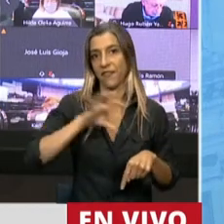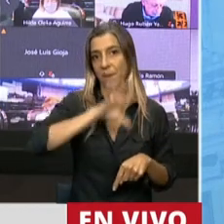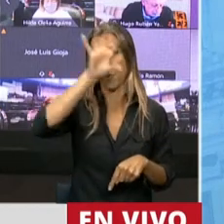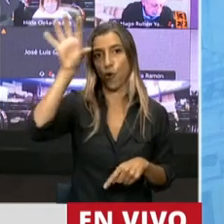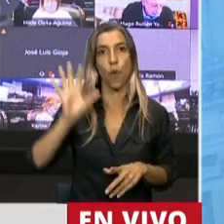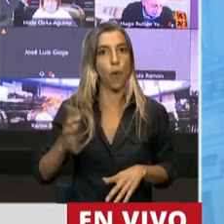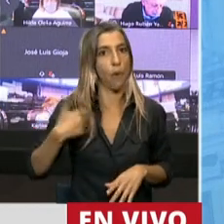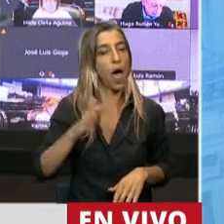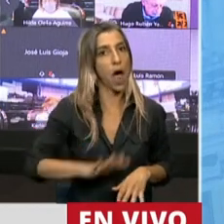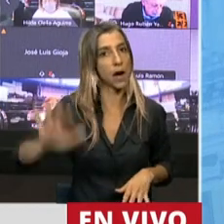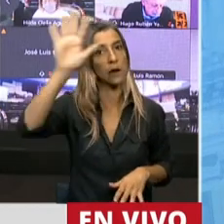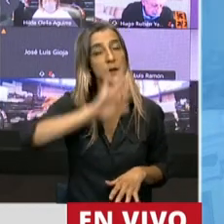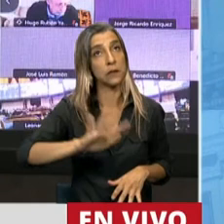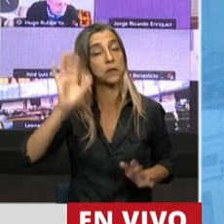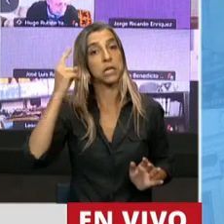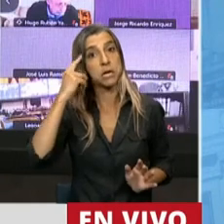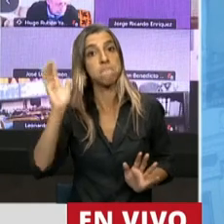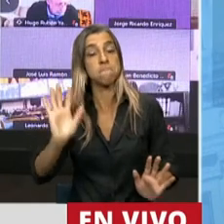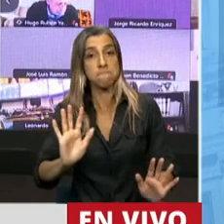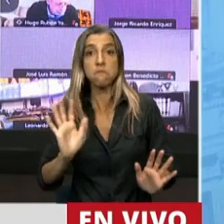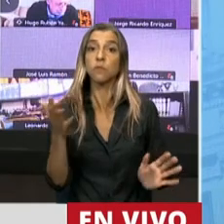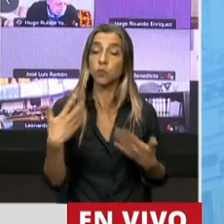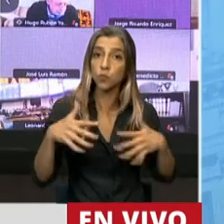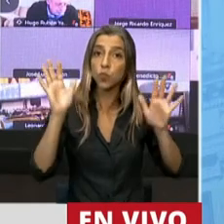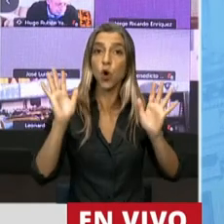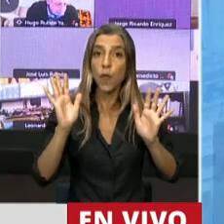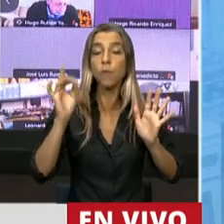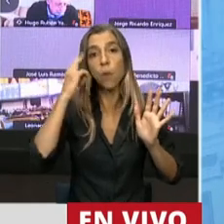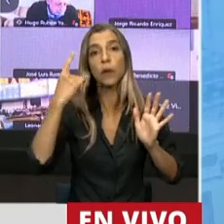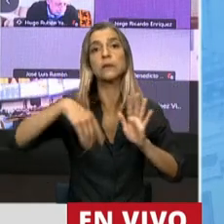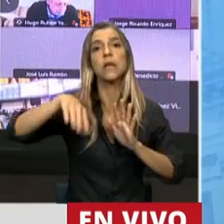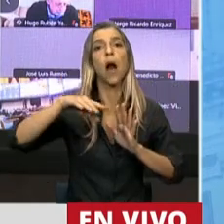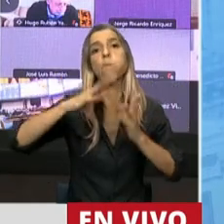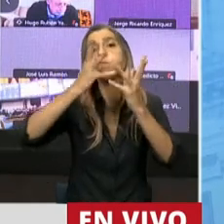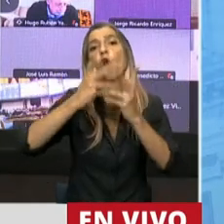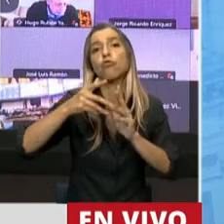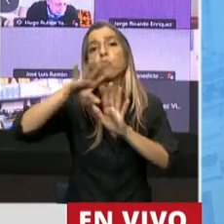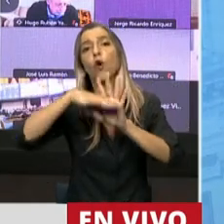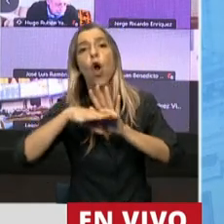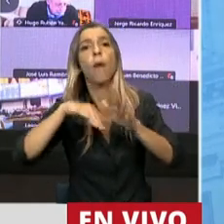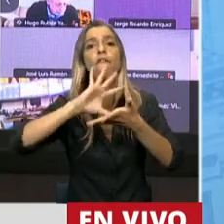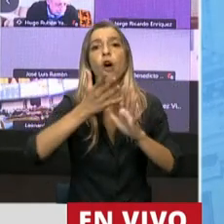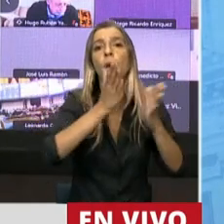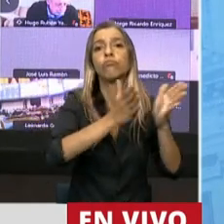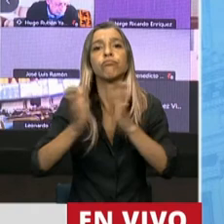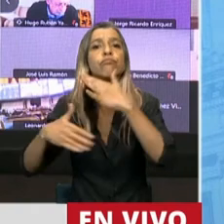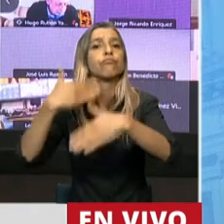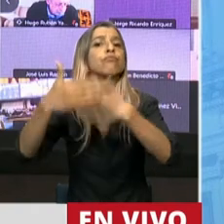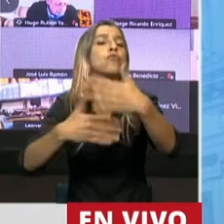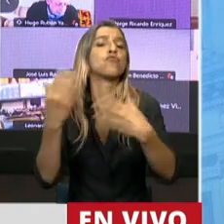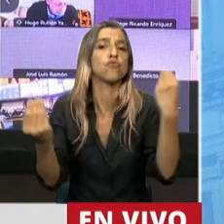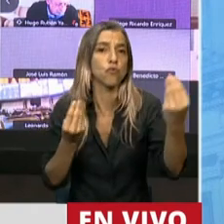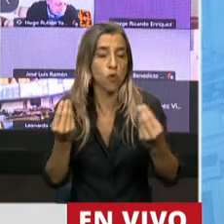armónicamente, lo pensamos como una totalidad, un programa, un proyecto que tenemos que hacer de país. Quiero